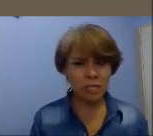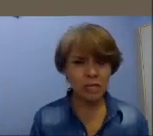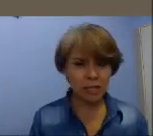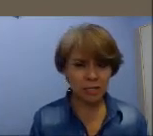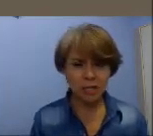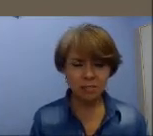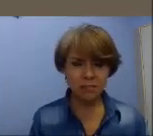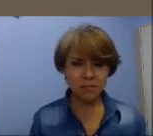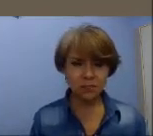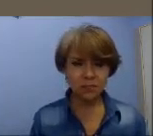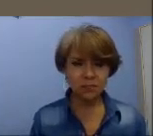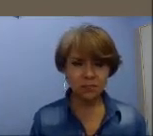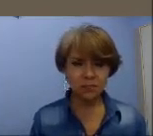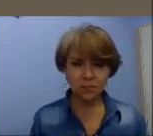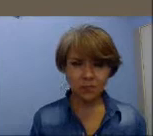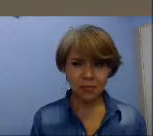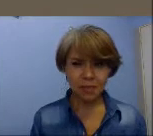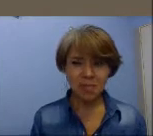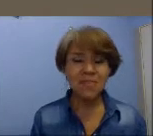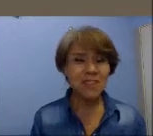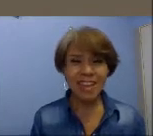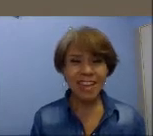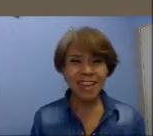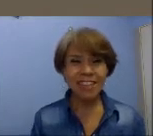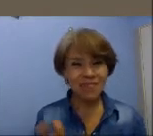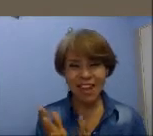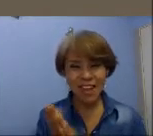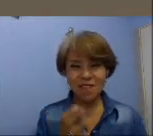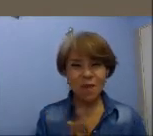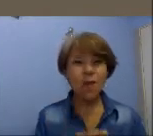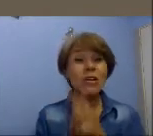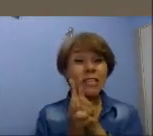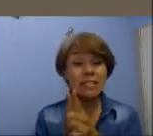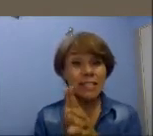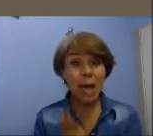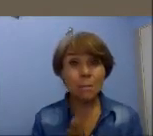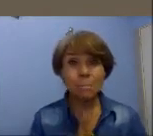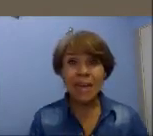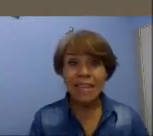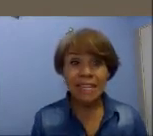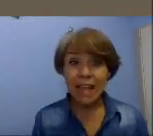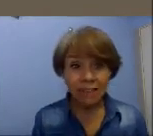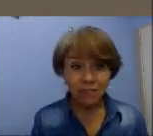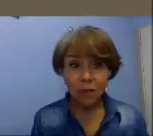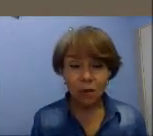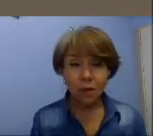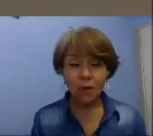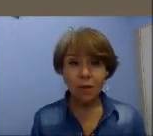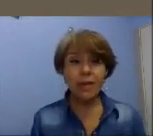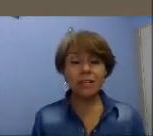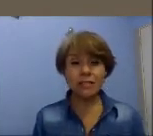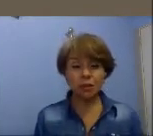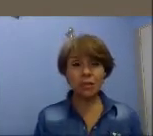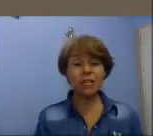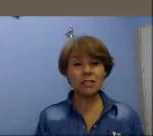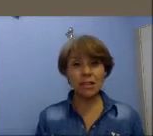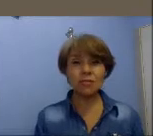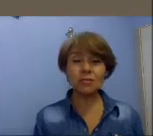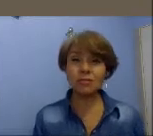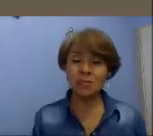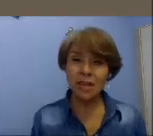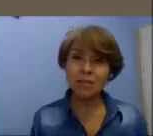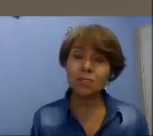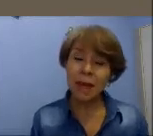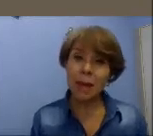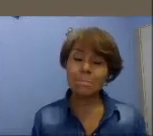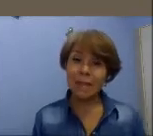haciendo esa niña? Muy bien, bravo. Se está peinando. Está utilizando